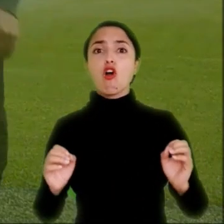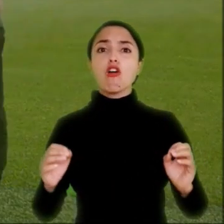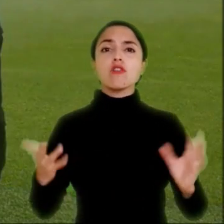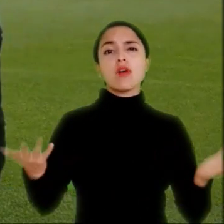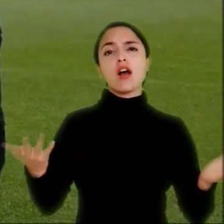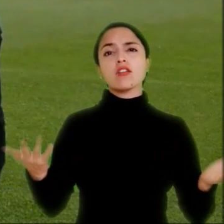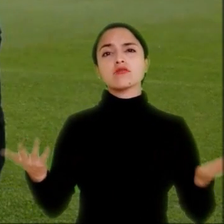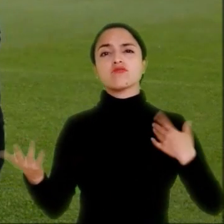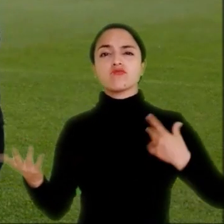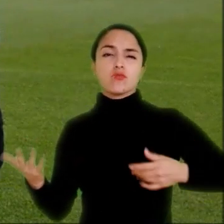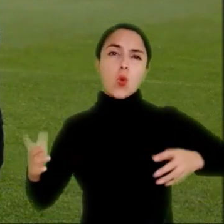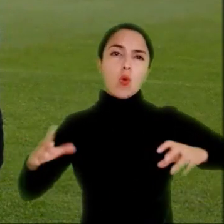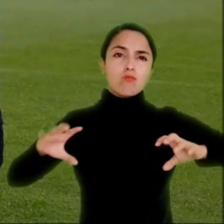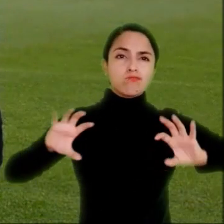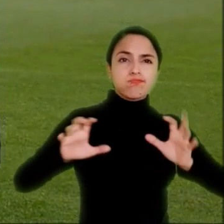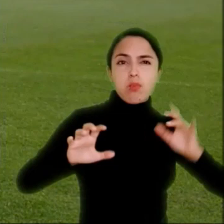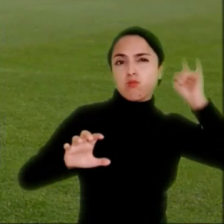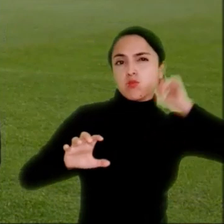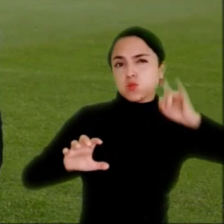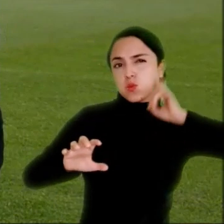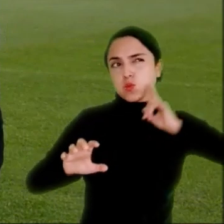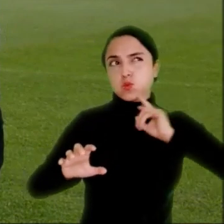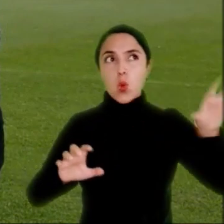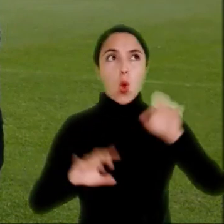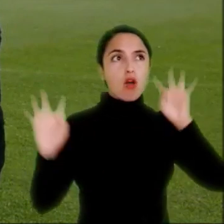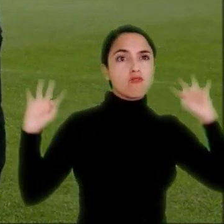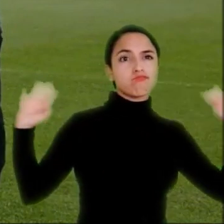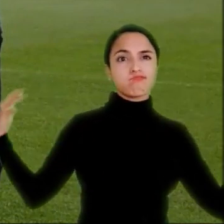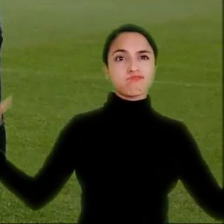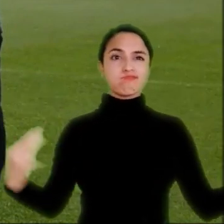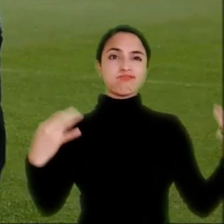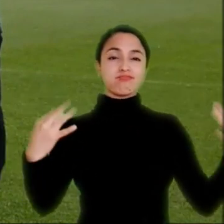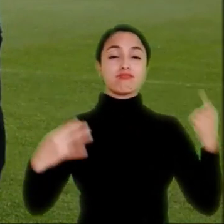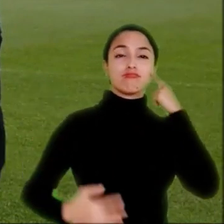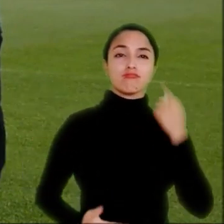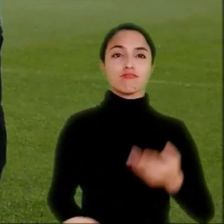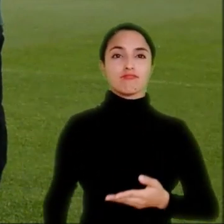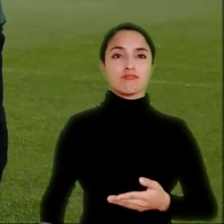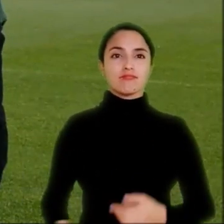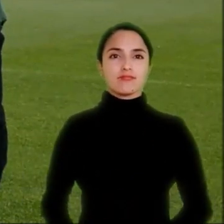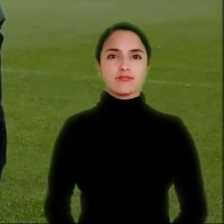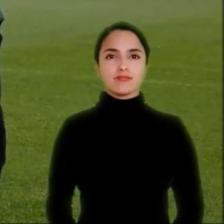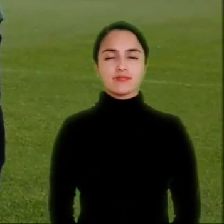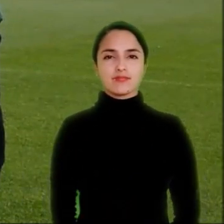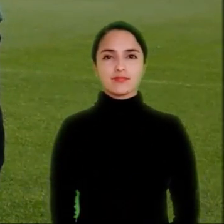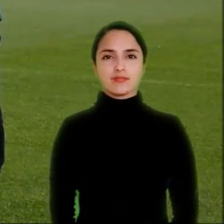O hacer un concierto para las grandes multitudes con este instrumento.